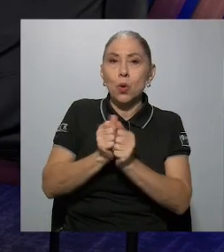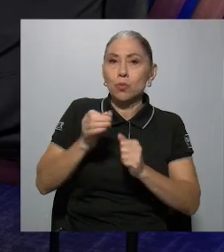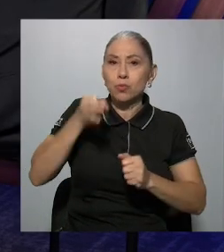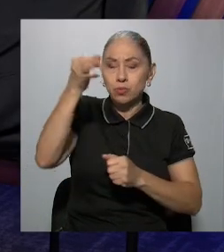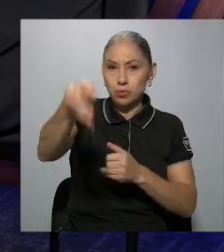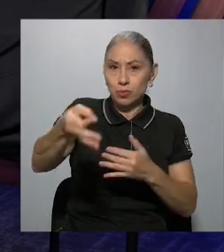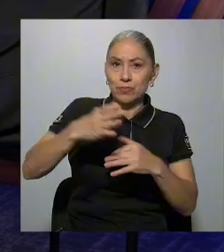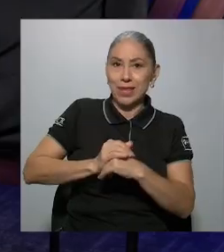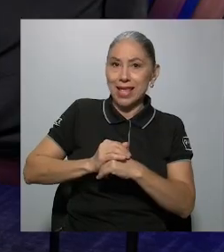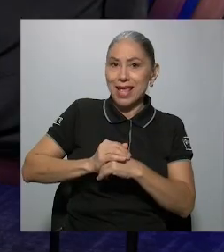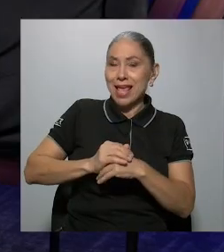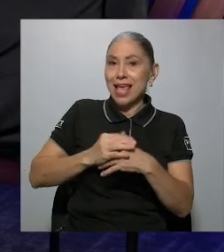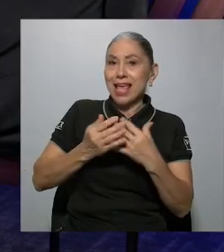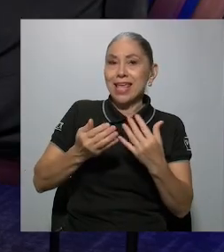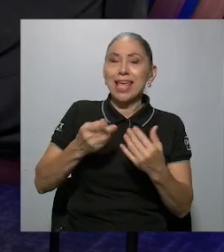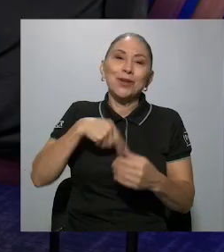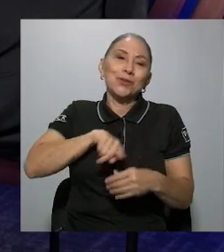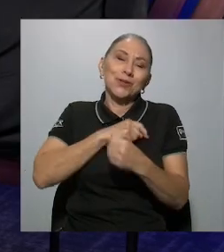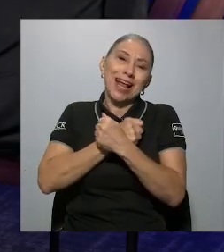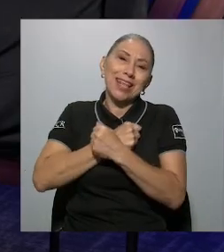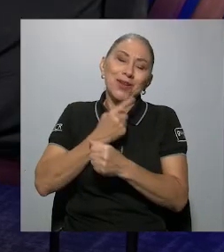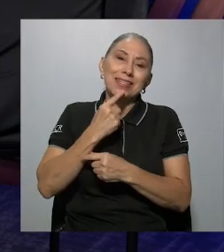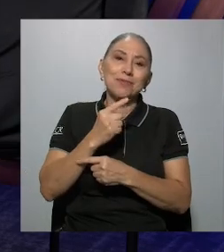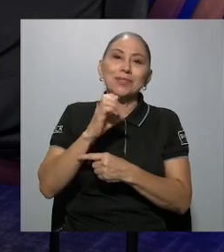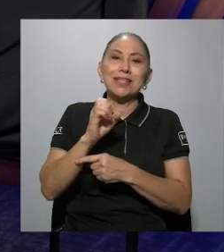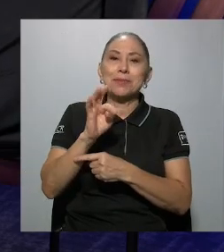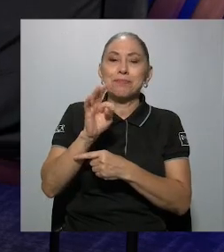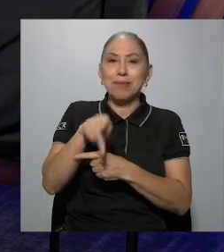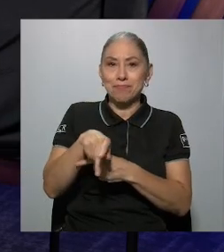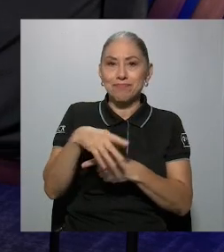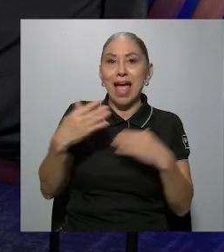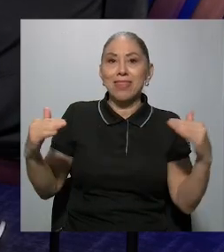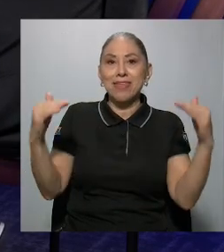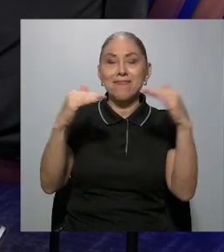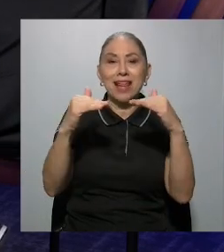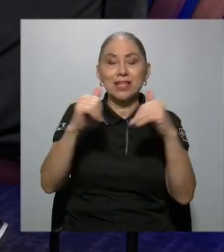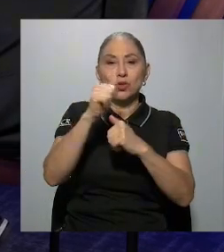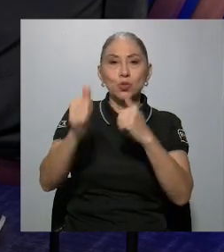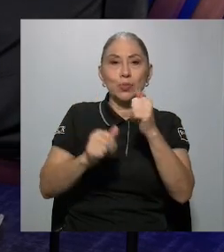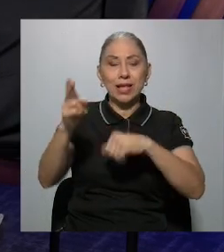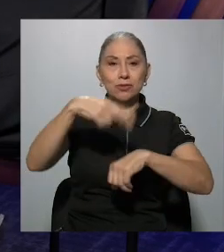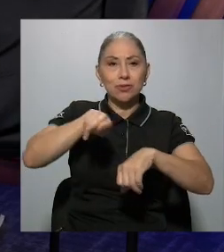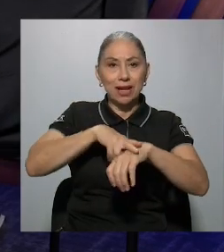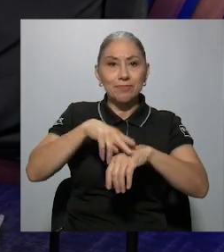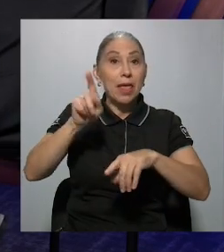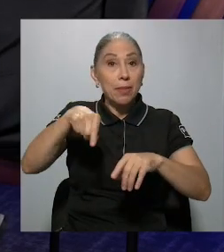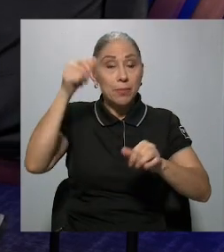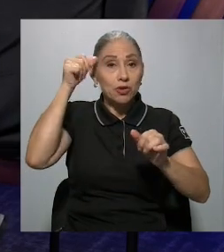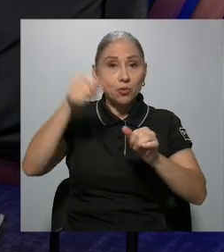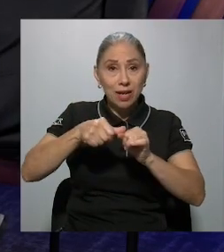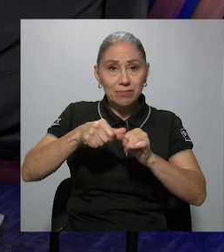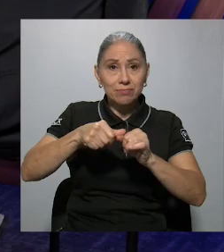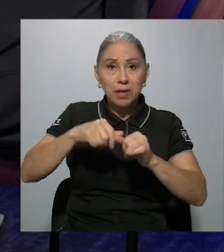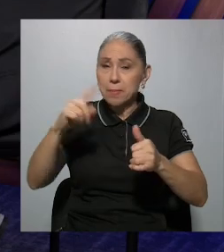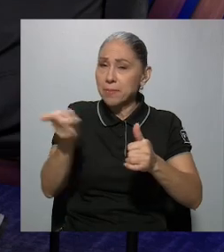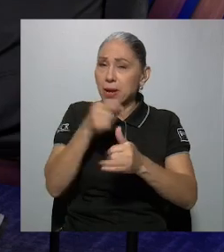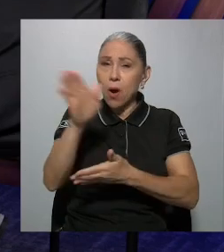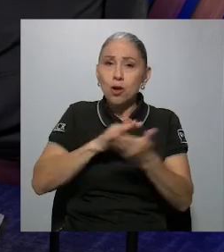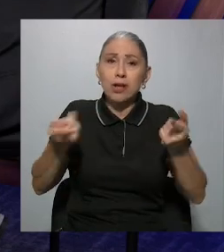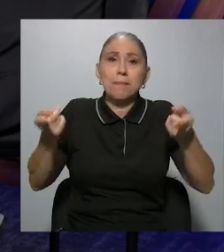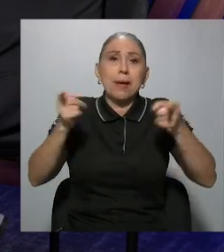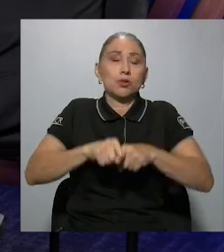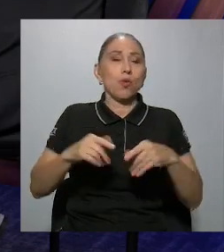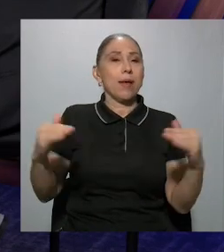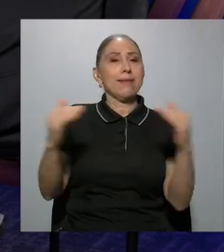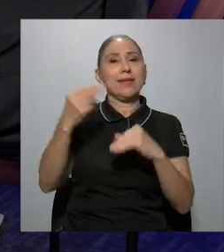población, que de cariño le decimos la CPP, a nivel subnacional. Debemos